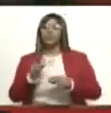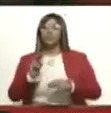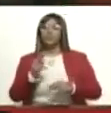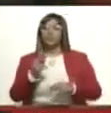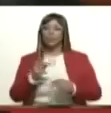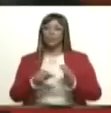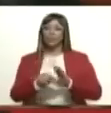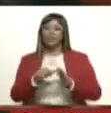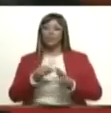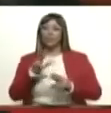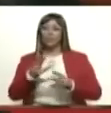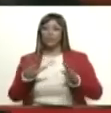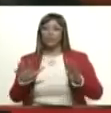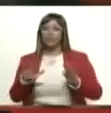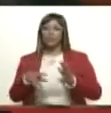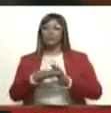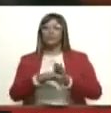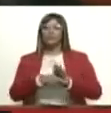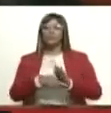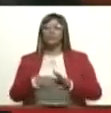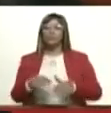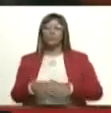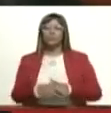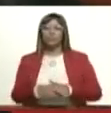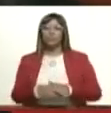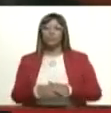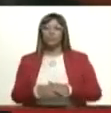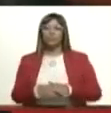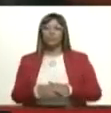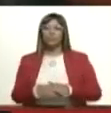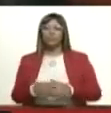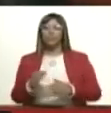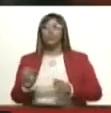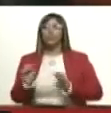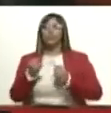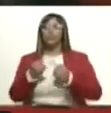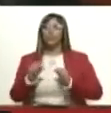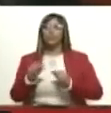artículo 39 del decreto con rango, valor y fuerza de ley contra la corrupción.